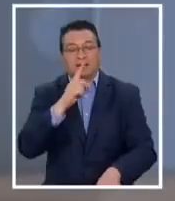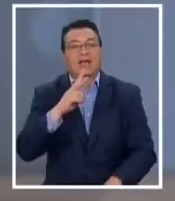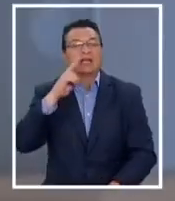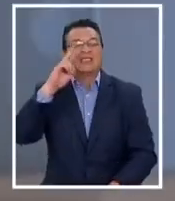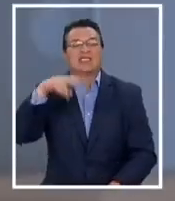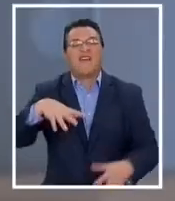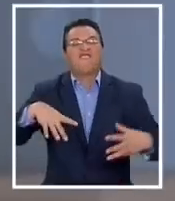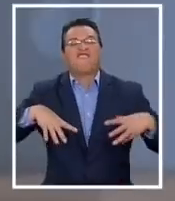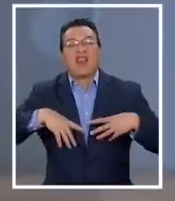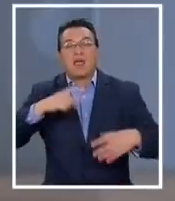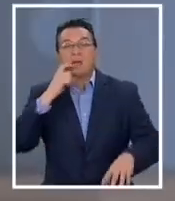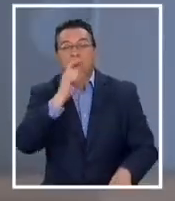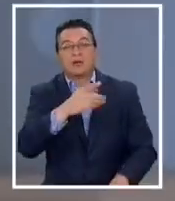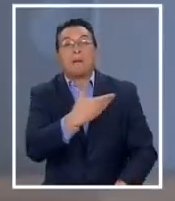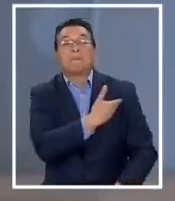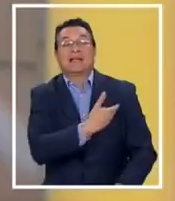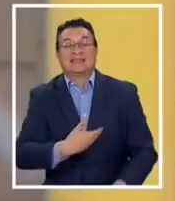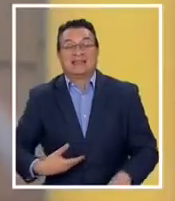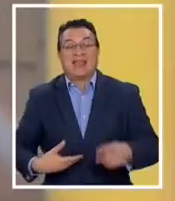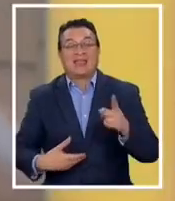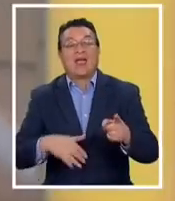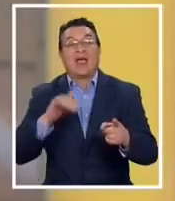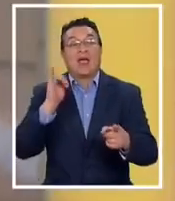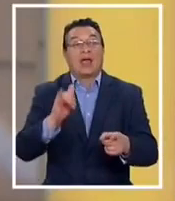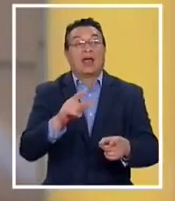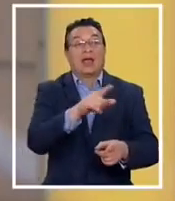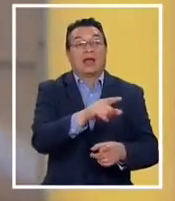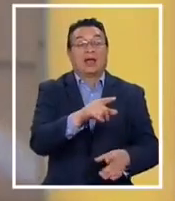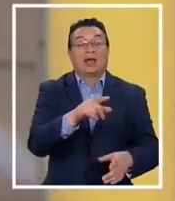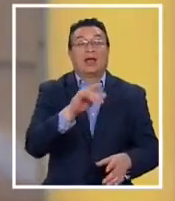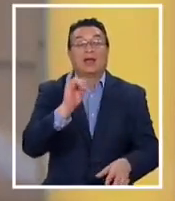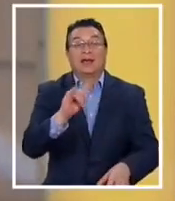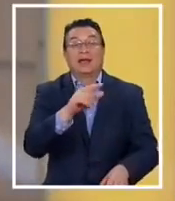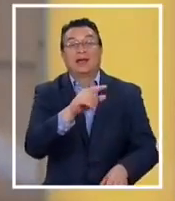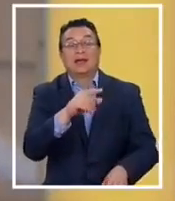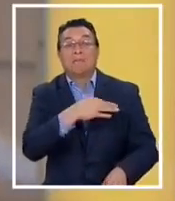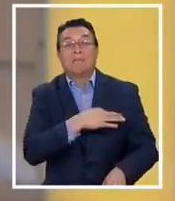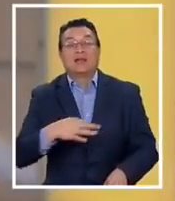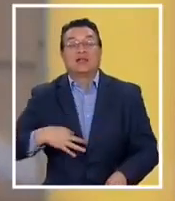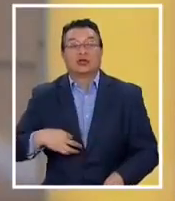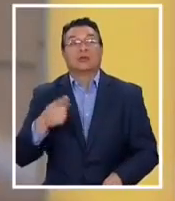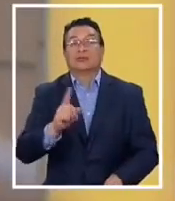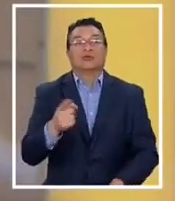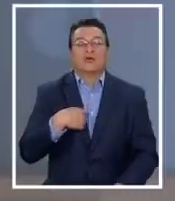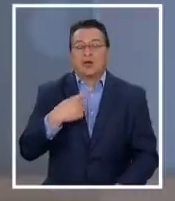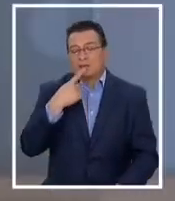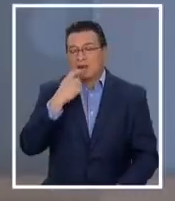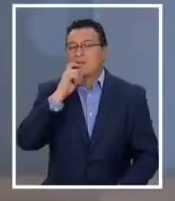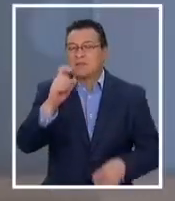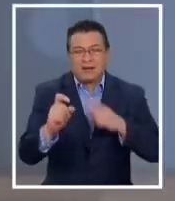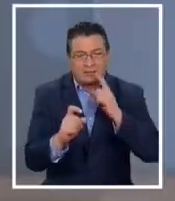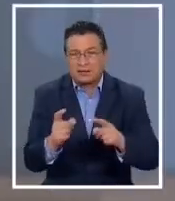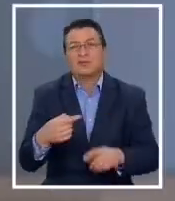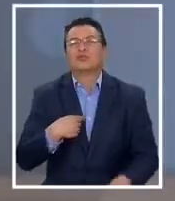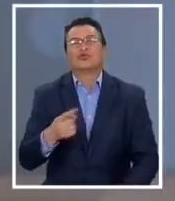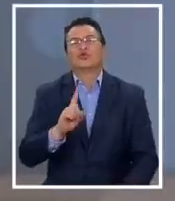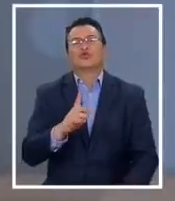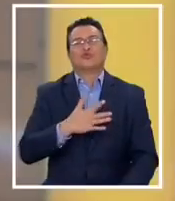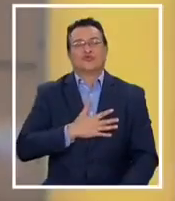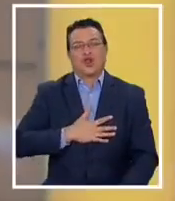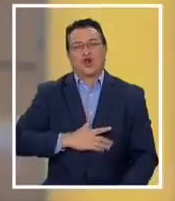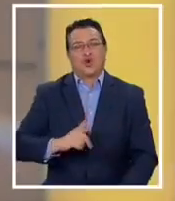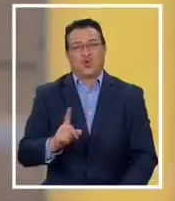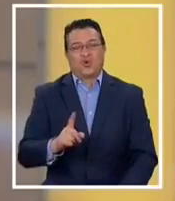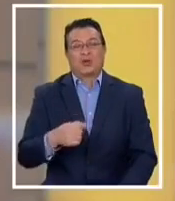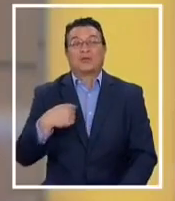a las autoridades apuntando al presidente y al ministro parís son tonos que usted nunca va a encontrar en mí yo la verdad es que no rechazando me parece no me parece que se